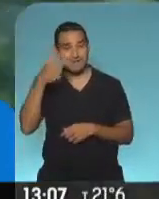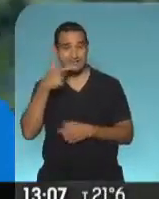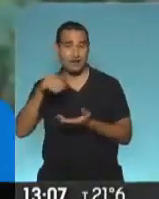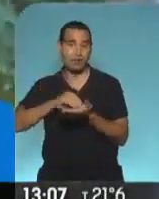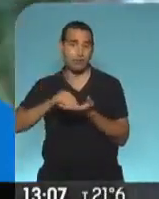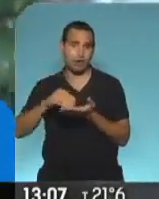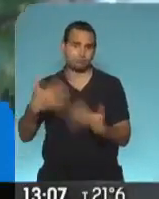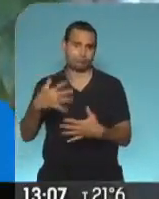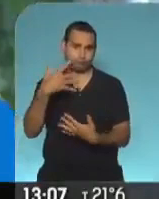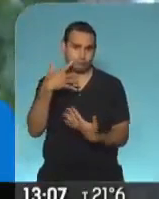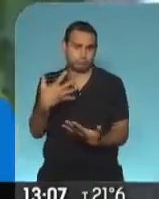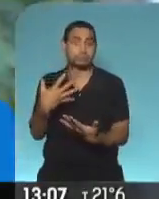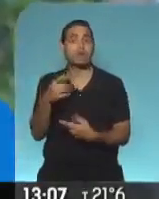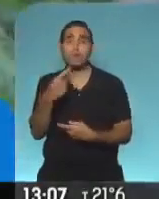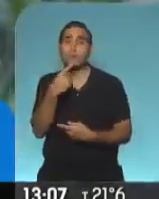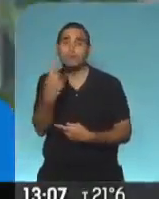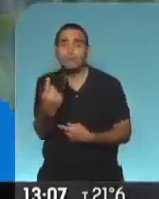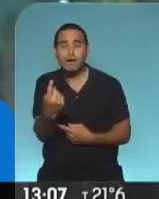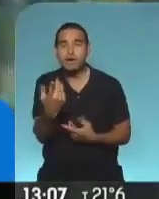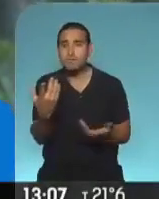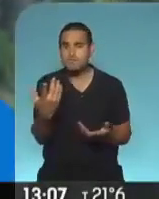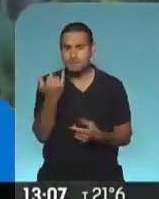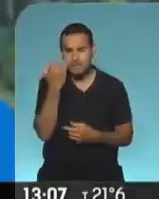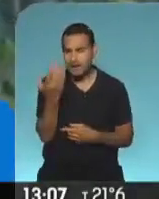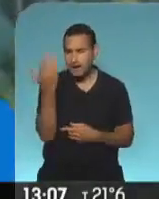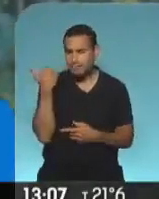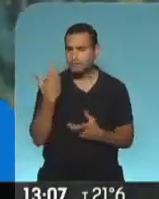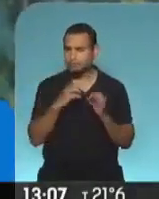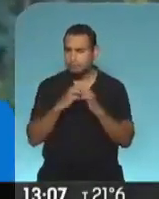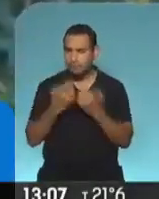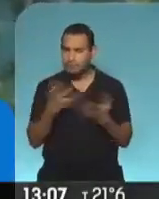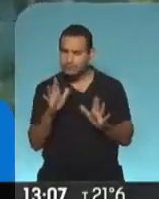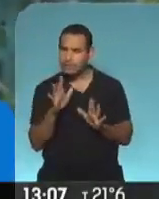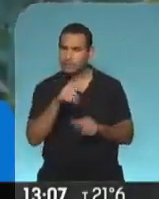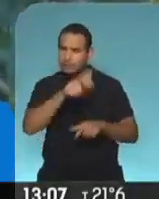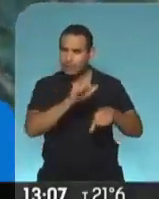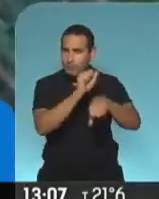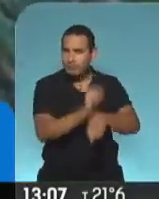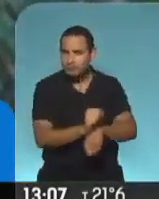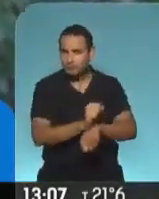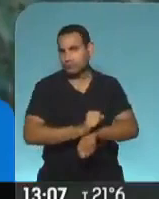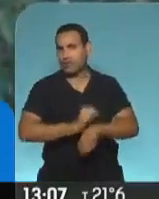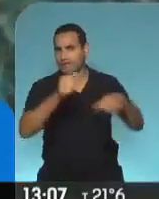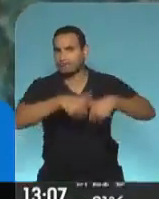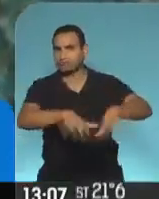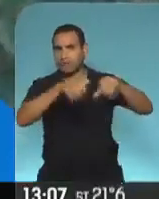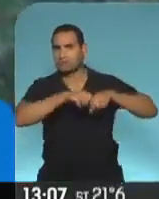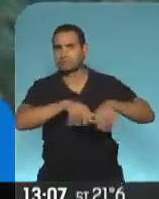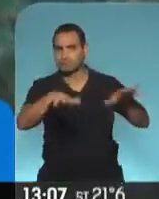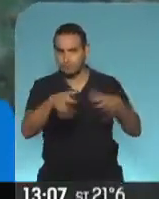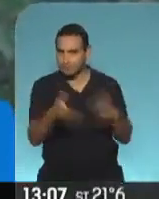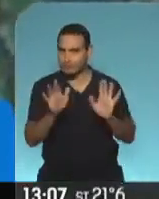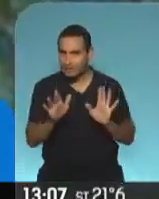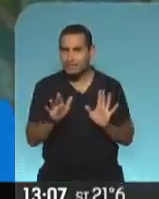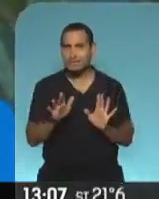muy reconocido, para preguntarle, bueno, se habla o se habló de una presunta liberación masiva de presos. ¿Hubo tal presunta